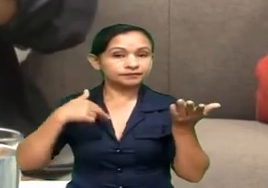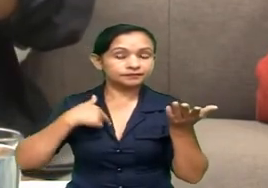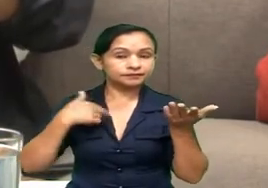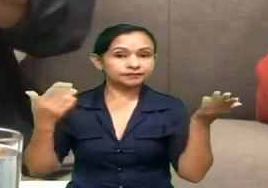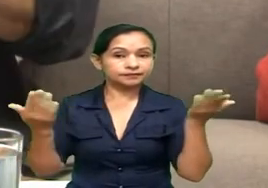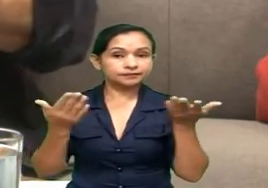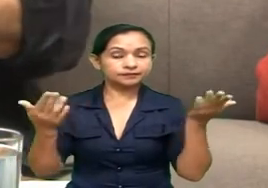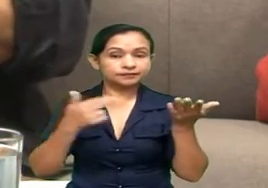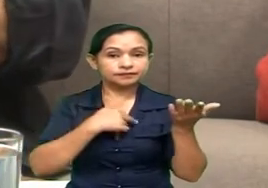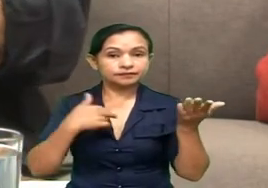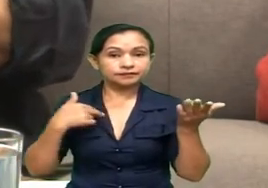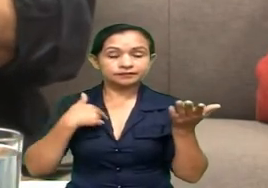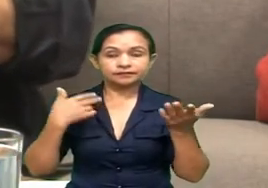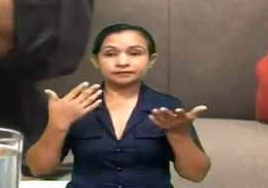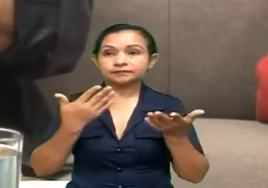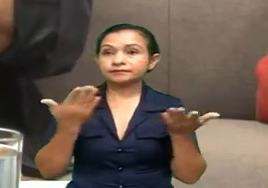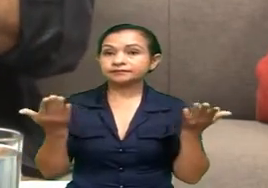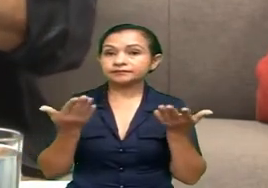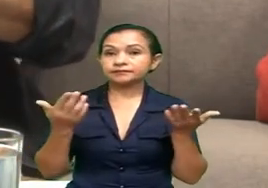se armaban